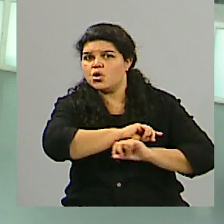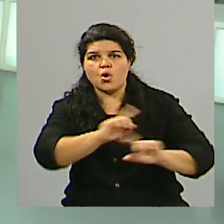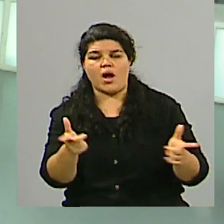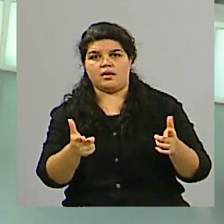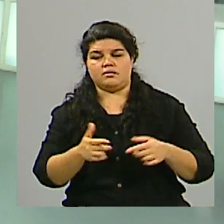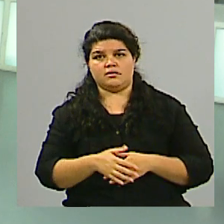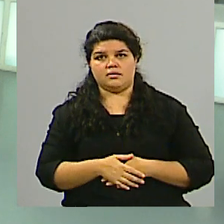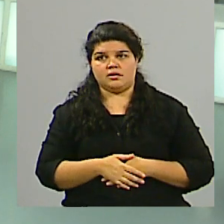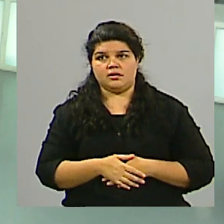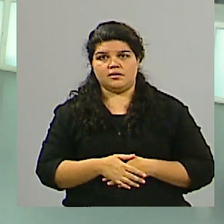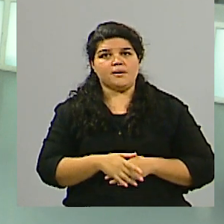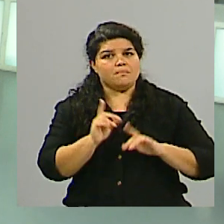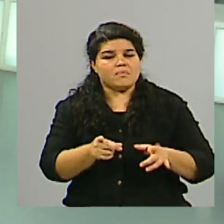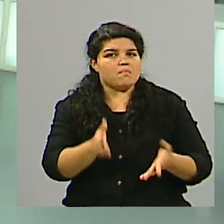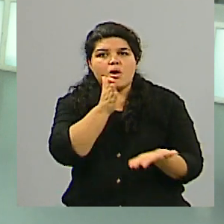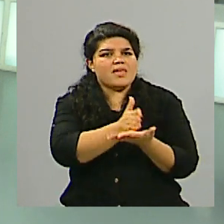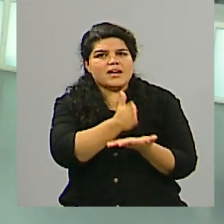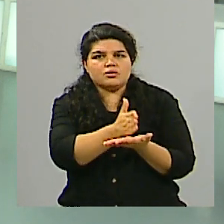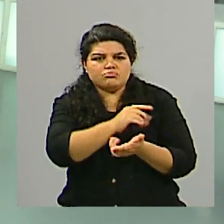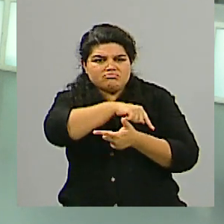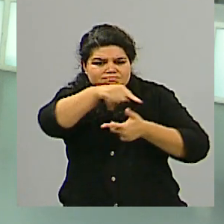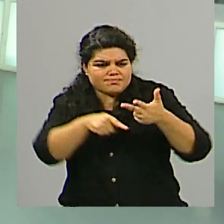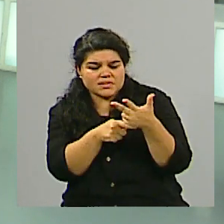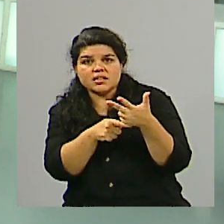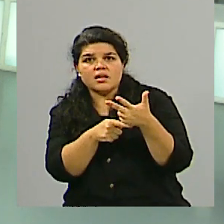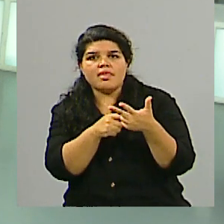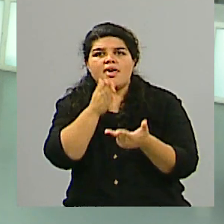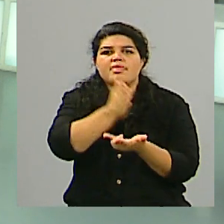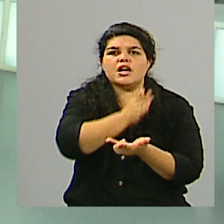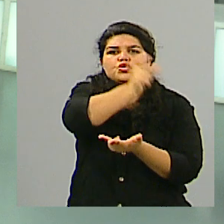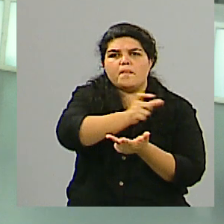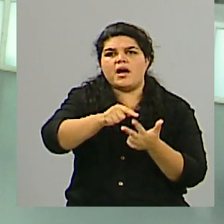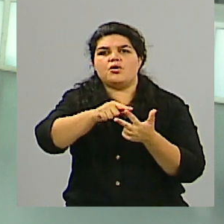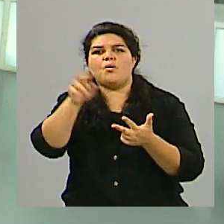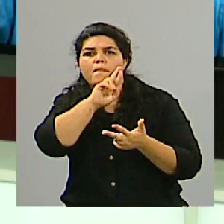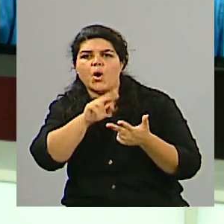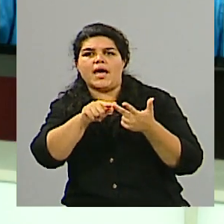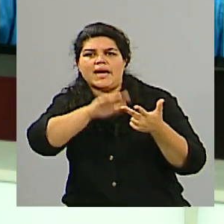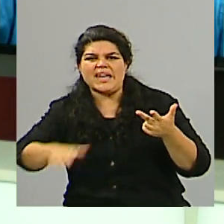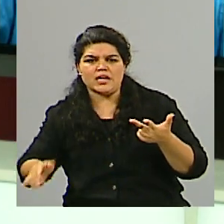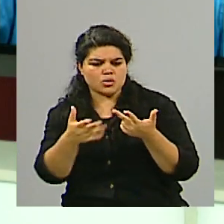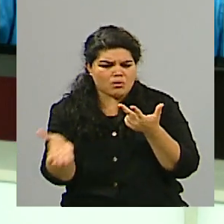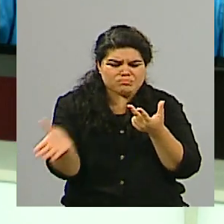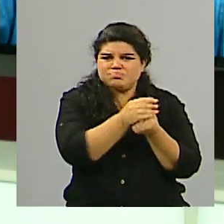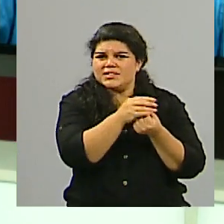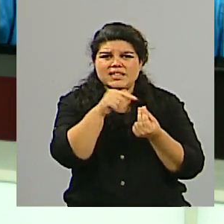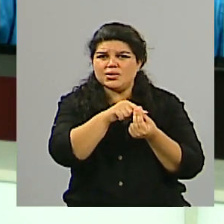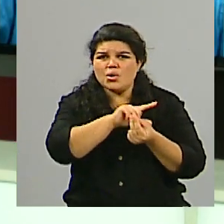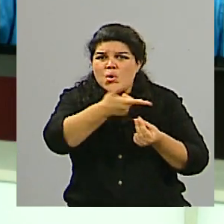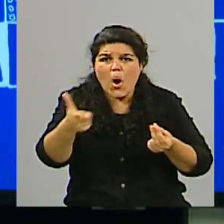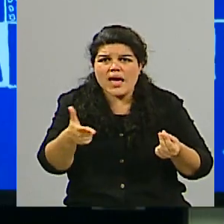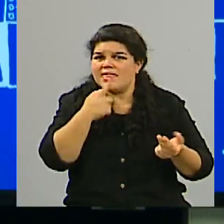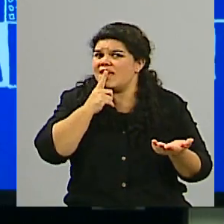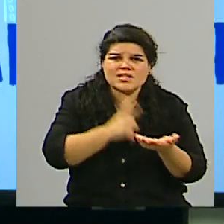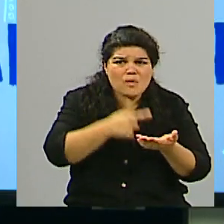la perspectiva de género, del enfoque de derechos humanos, no están en la sentencia. Doctora, ¿estar absuelto es ser inocente, estar inocente?